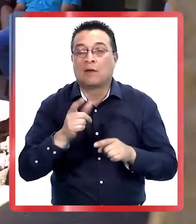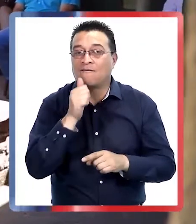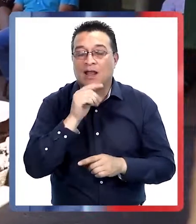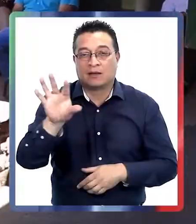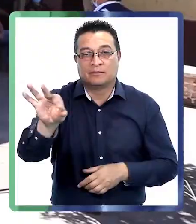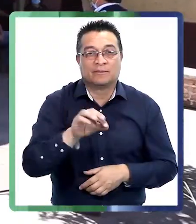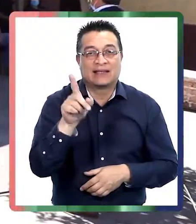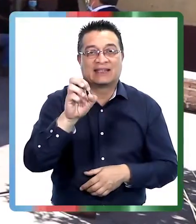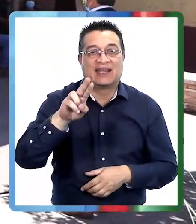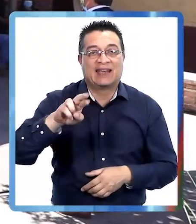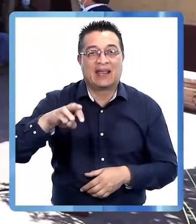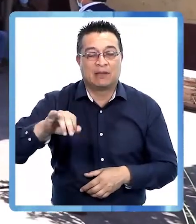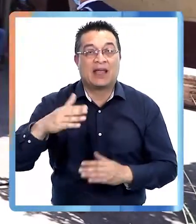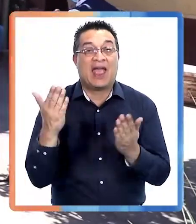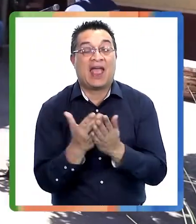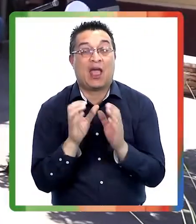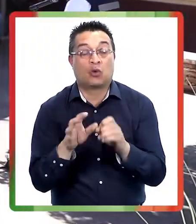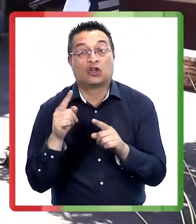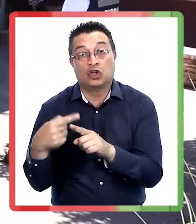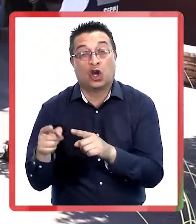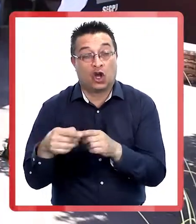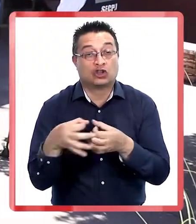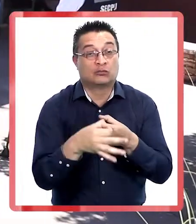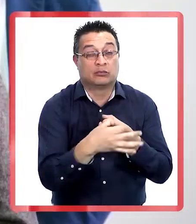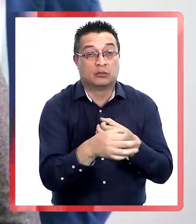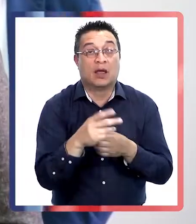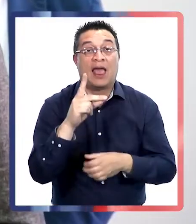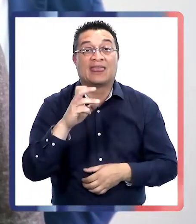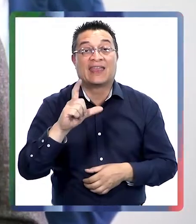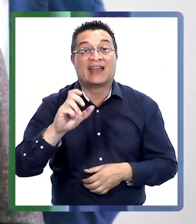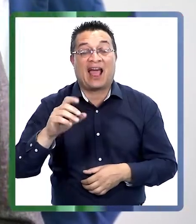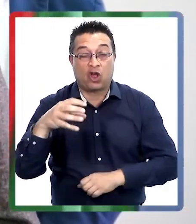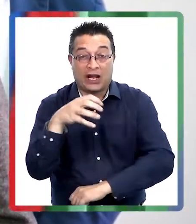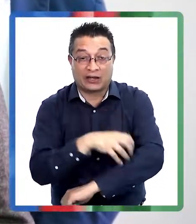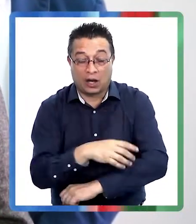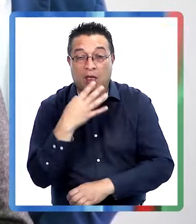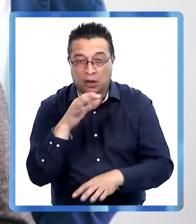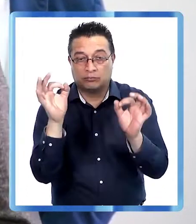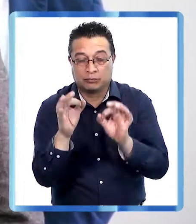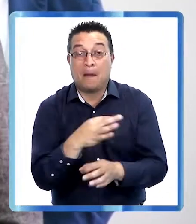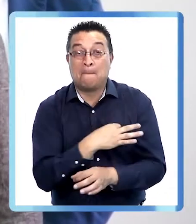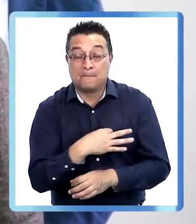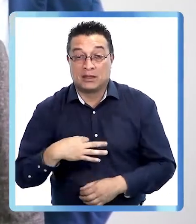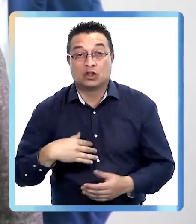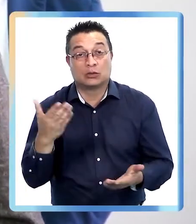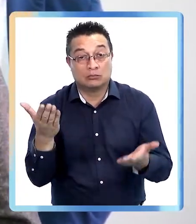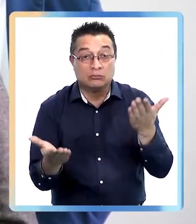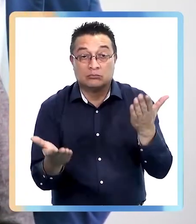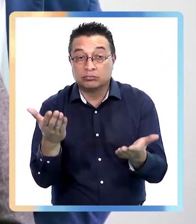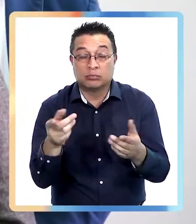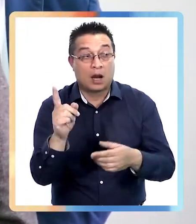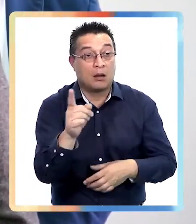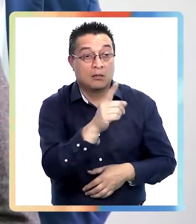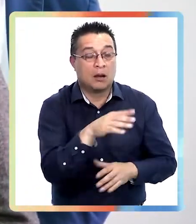está designado el Ceremi de Educación y Ceremis de otras áreas. El delegado regional explicó que los ministros están evaluando a